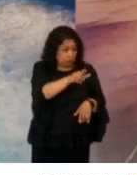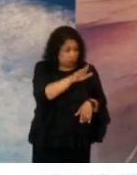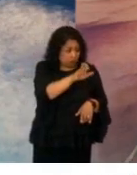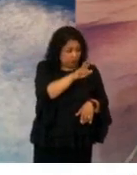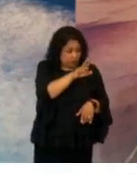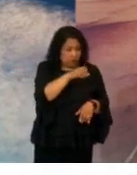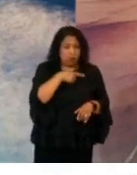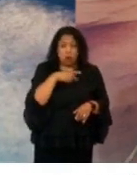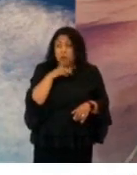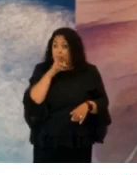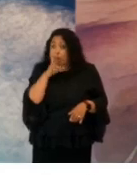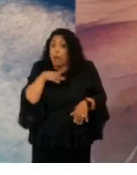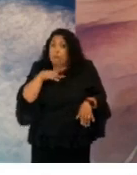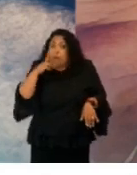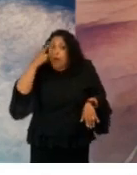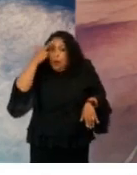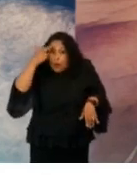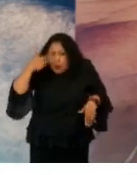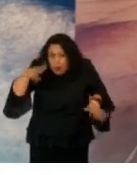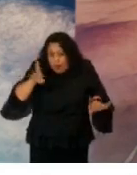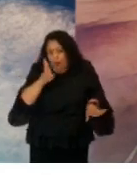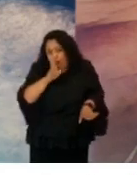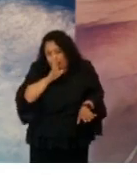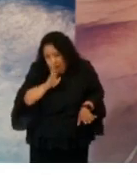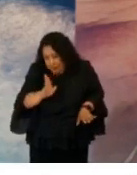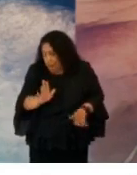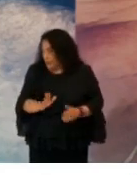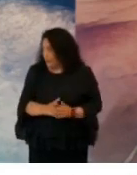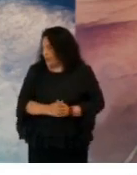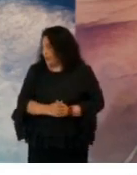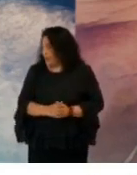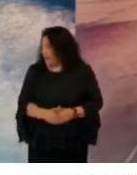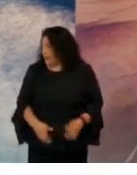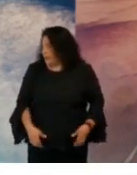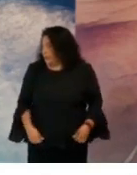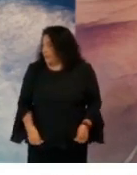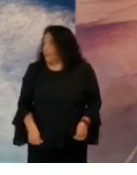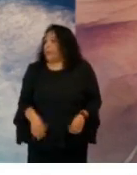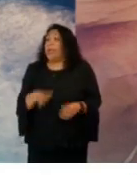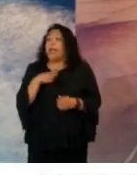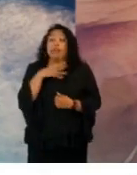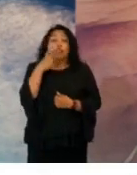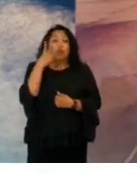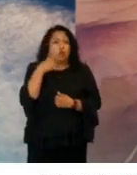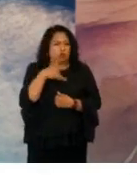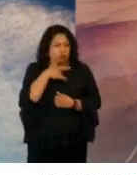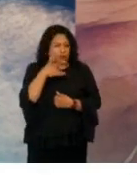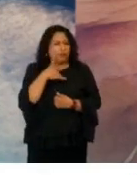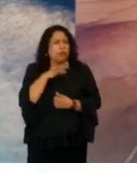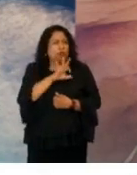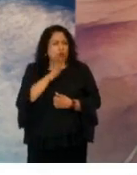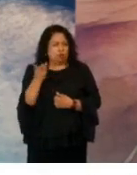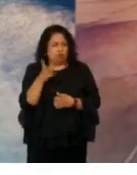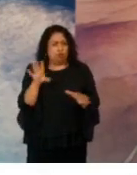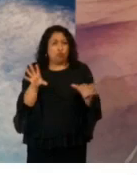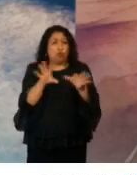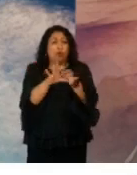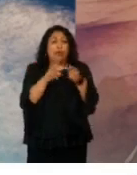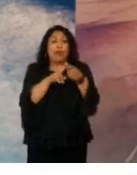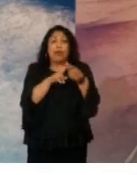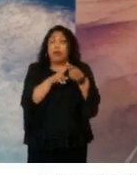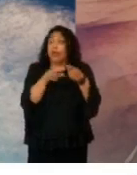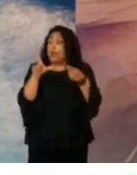a responder las que me acuerdo. No, es broma, pero es que hay dos que siento que pueden ir muy de la mano, que es la de